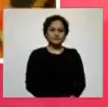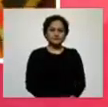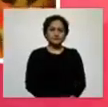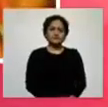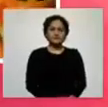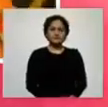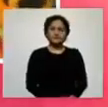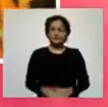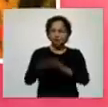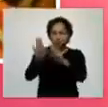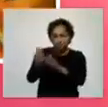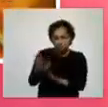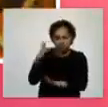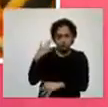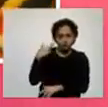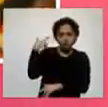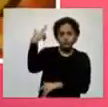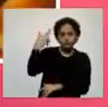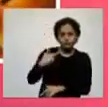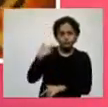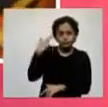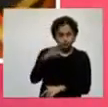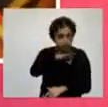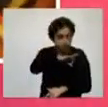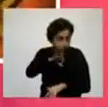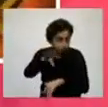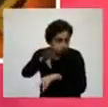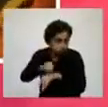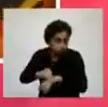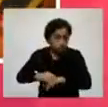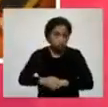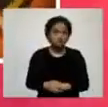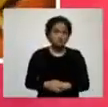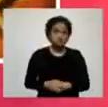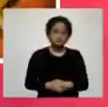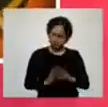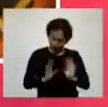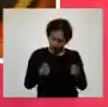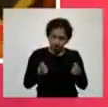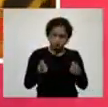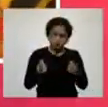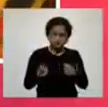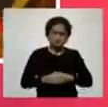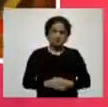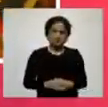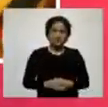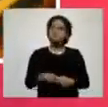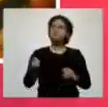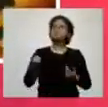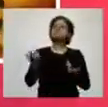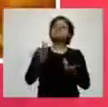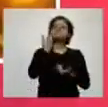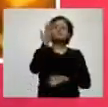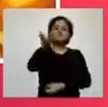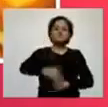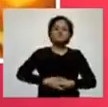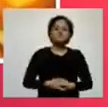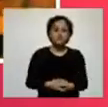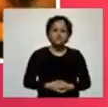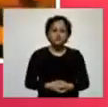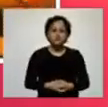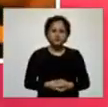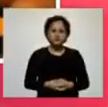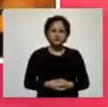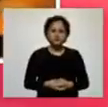Su Majestad, ¿me permite un minuto? Bueno, pero que sea rapidito. ¿Qué quieres?